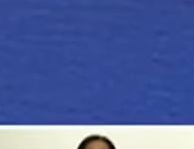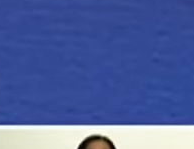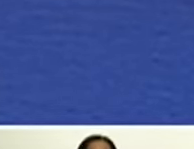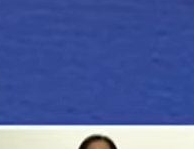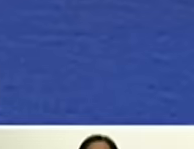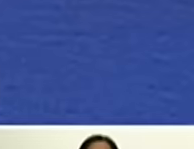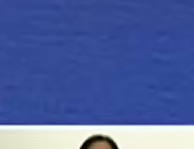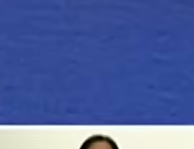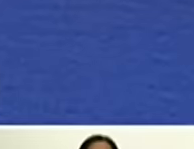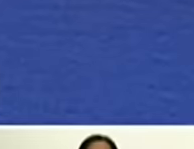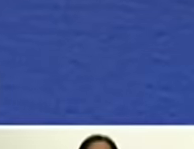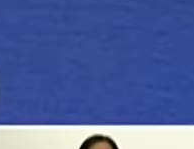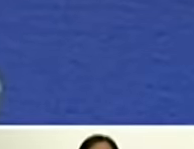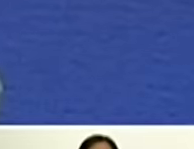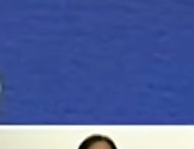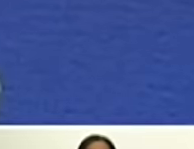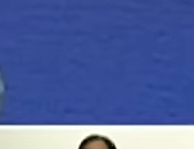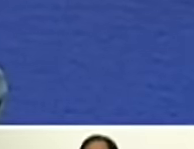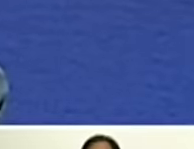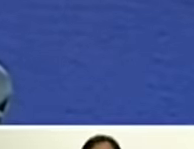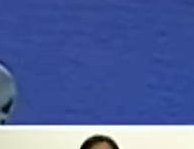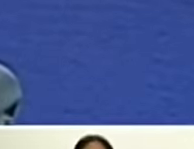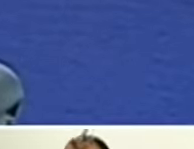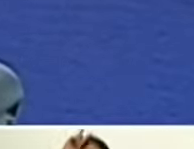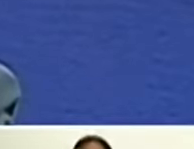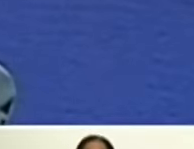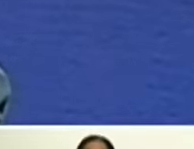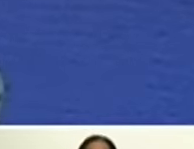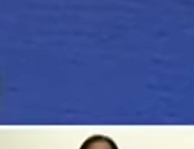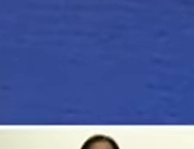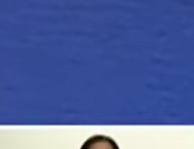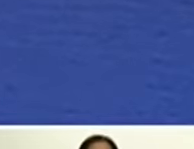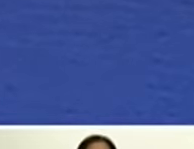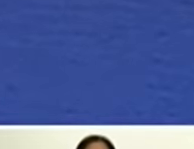oligarquía bogotana, la oligarquía de Valencia.